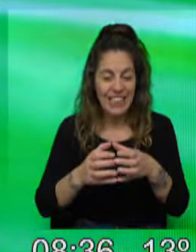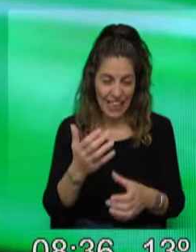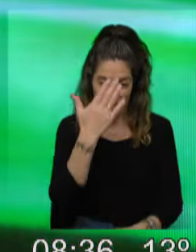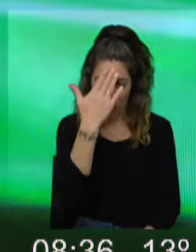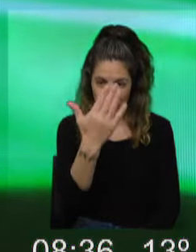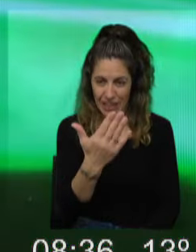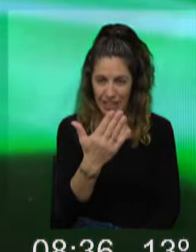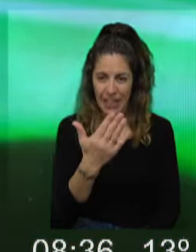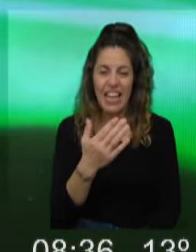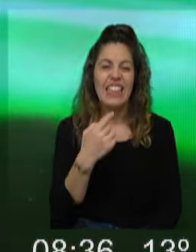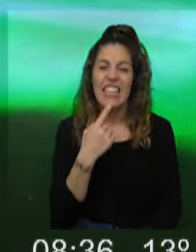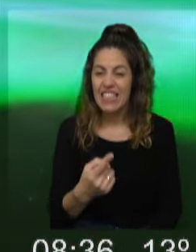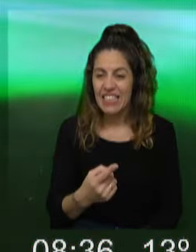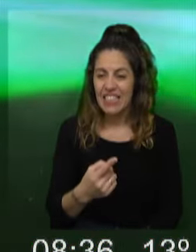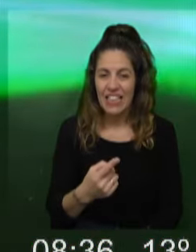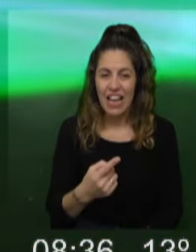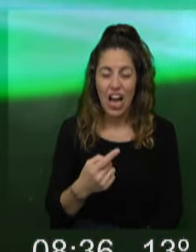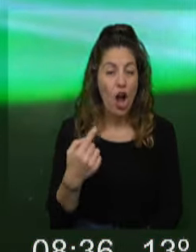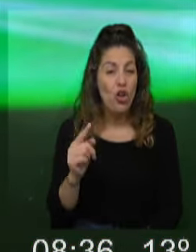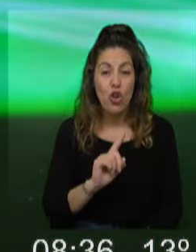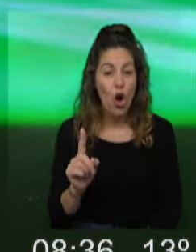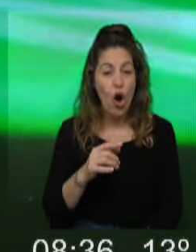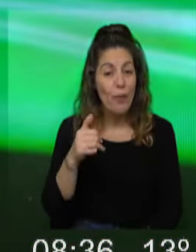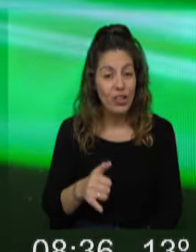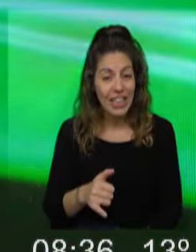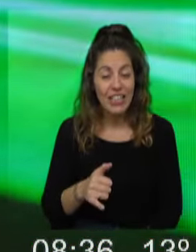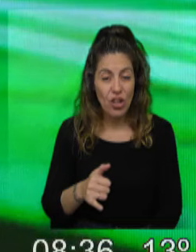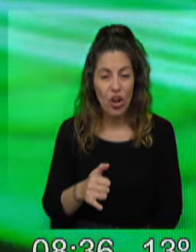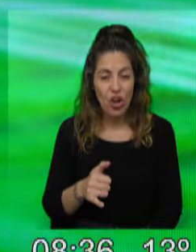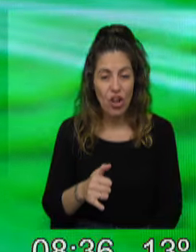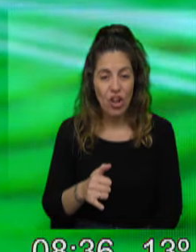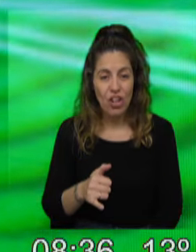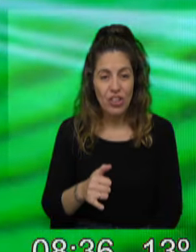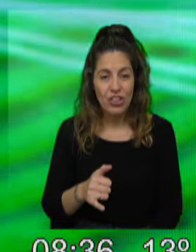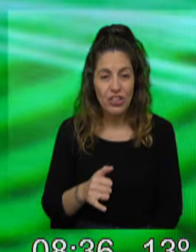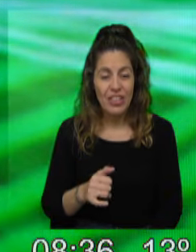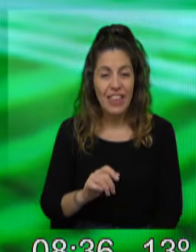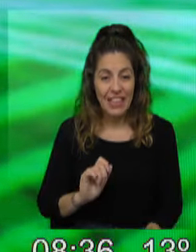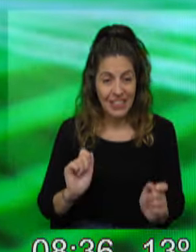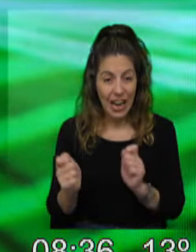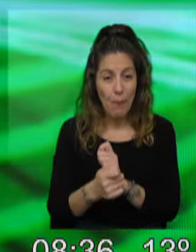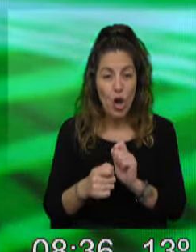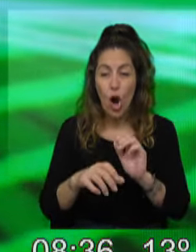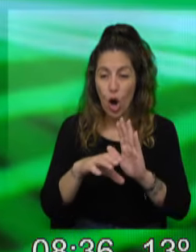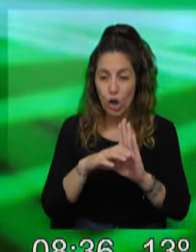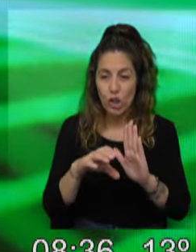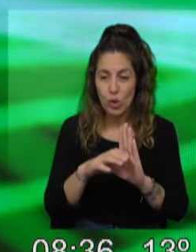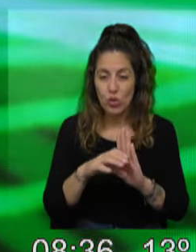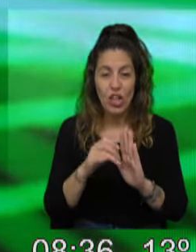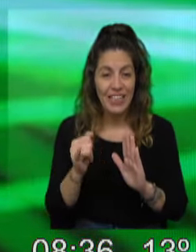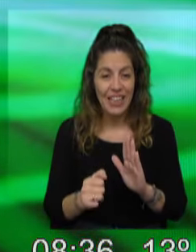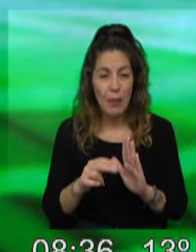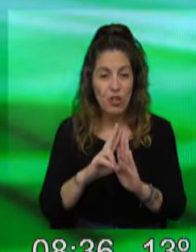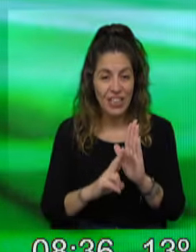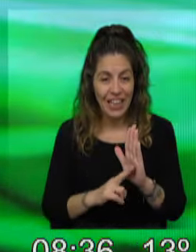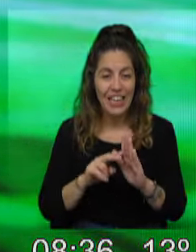amplio te diría como no no hemos tenido desde que desde que se reformó la Constitución y tenemos estas reglas en el